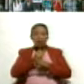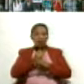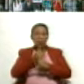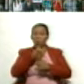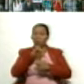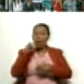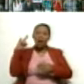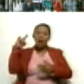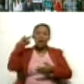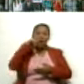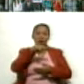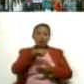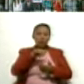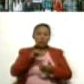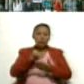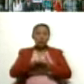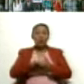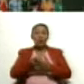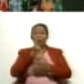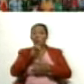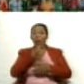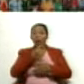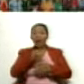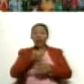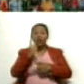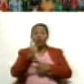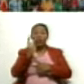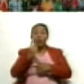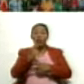aviones, pero a caballo y a pie,